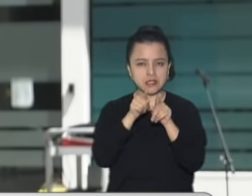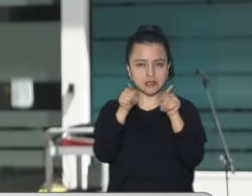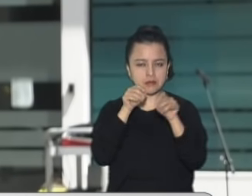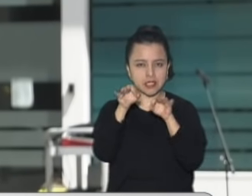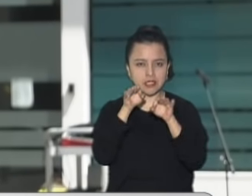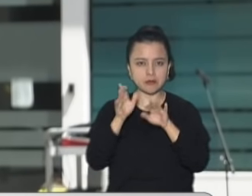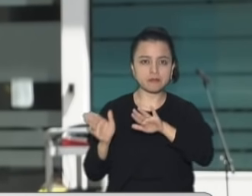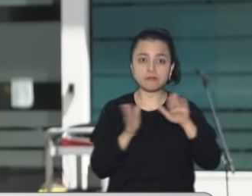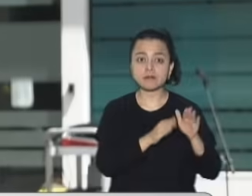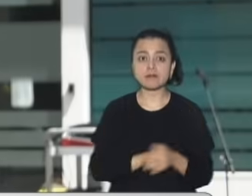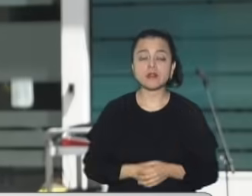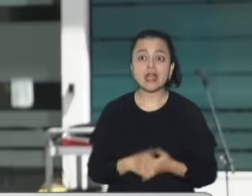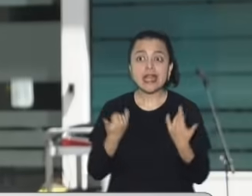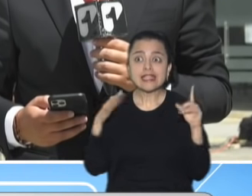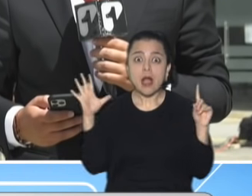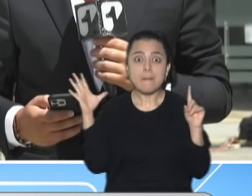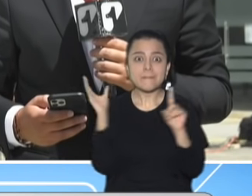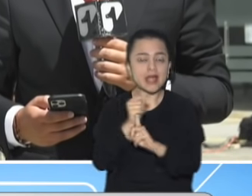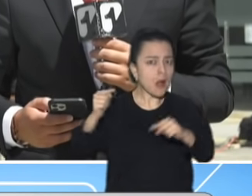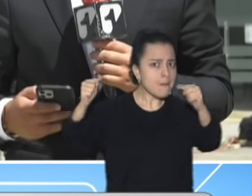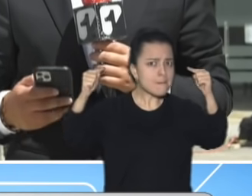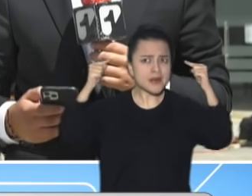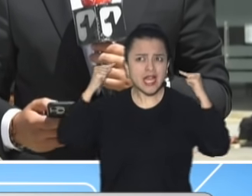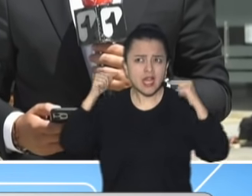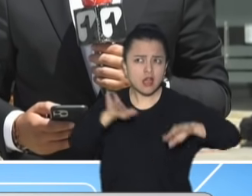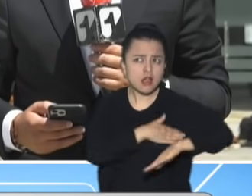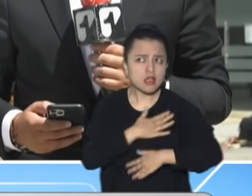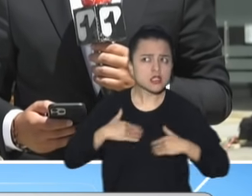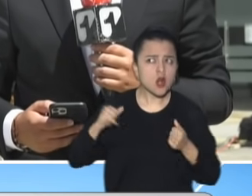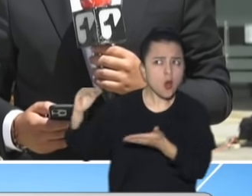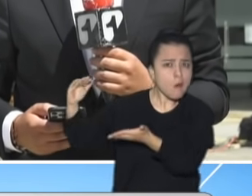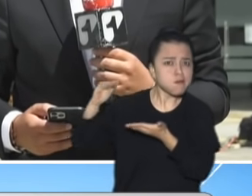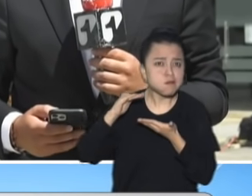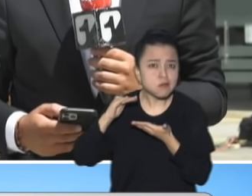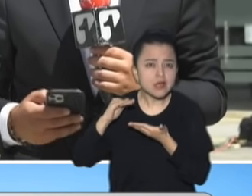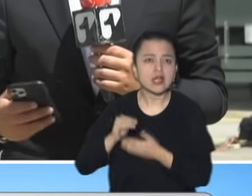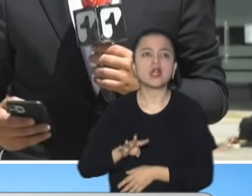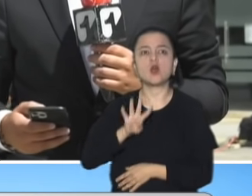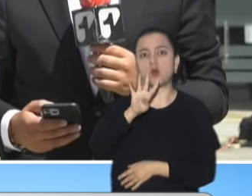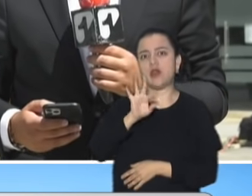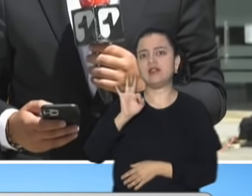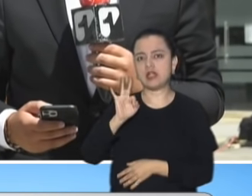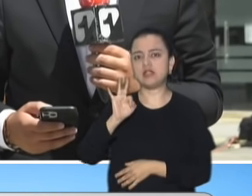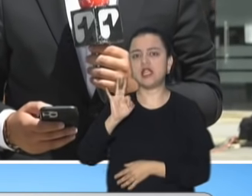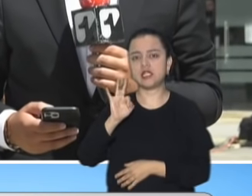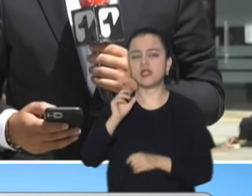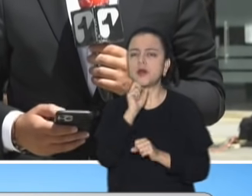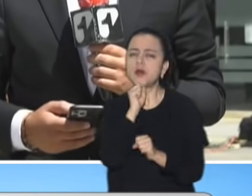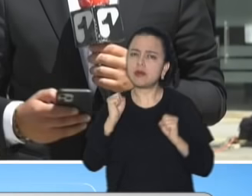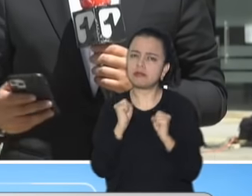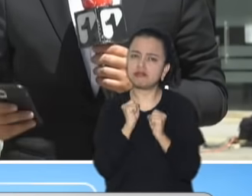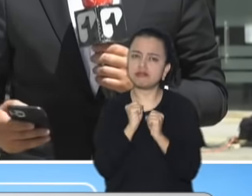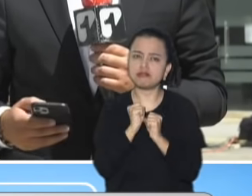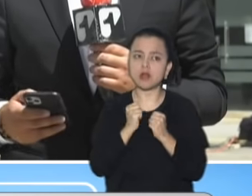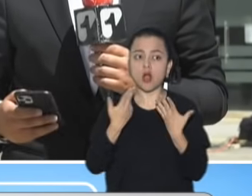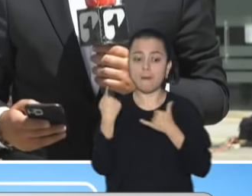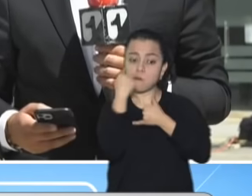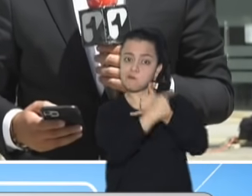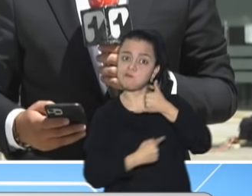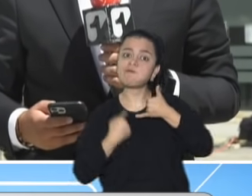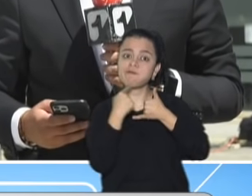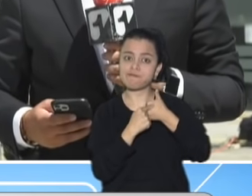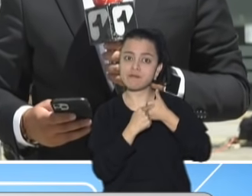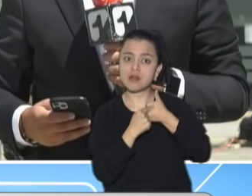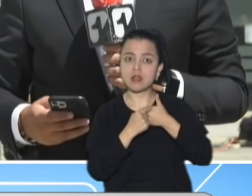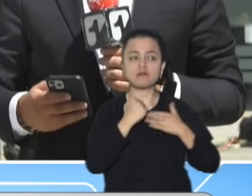a Bogotá. La meta por parte del Ministerio de Salud es que lleguen al menos 43 a todo el país, distribuidos de diferentes formas en